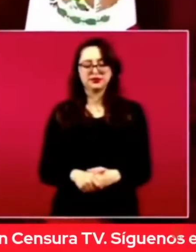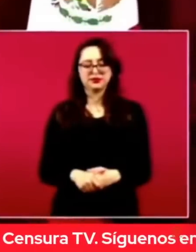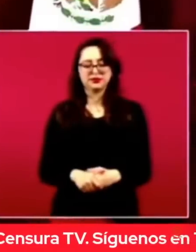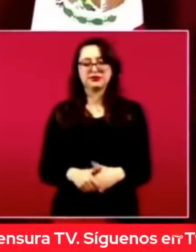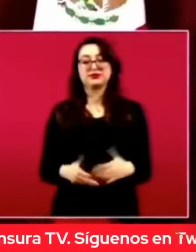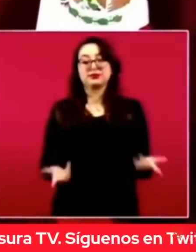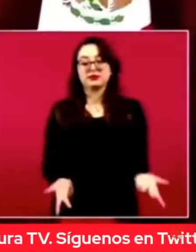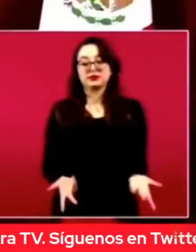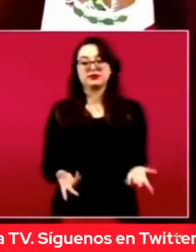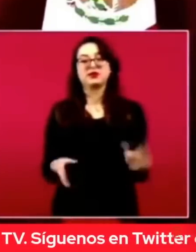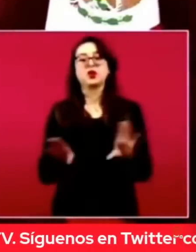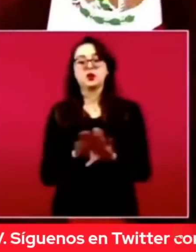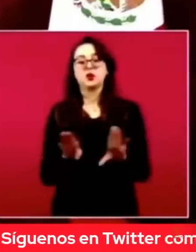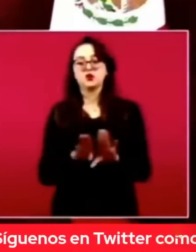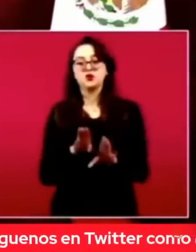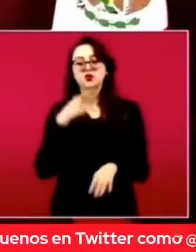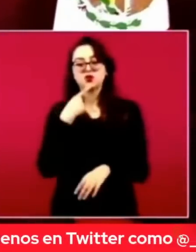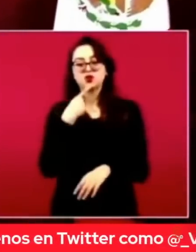exhibe a otro compañero?